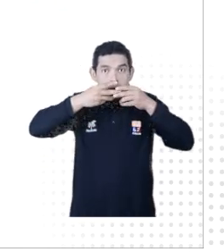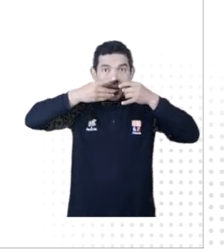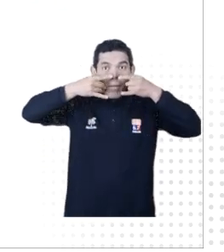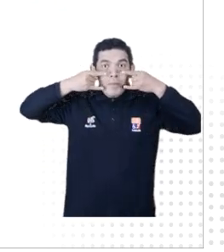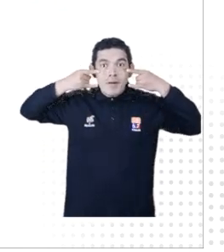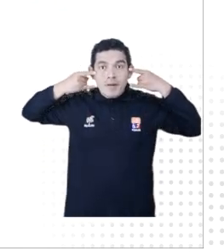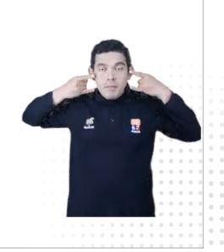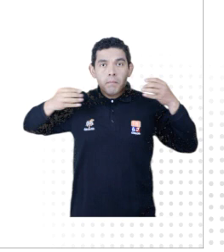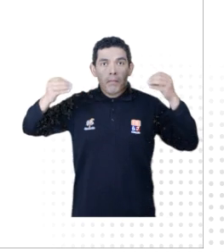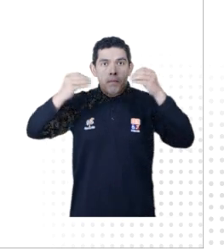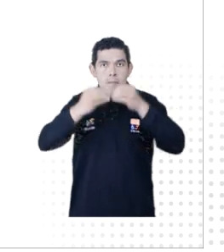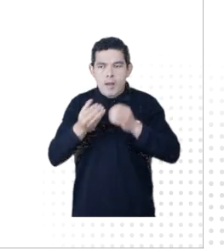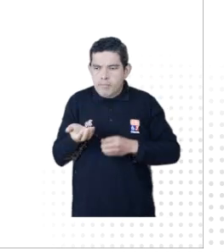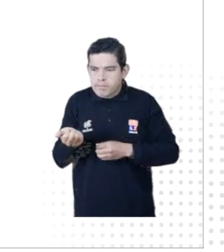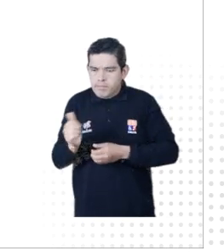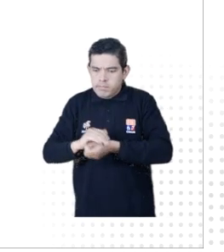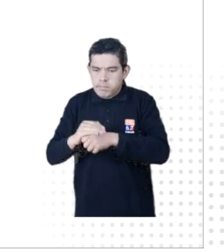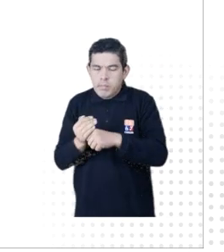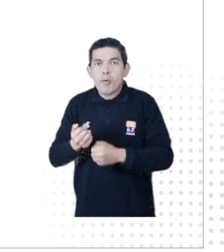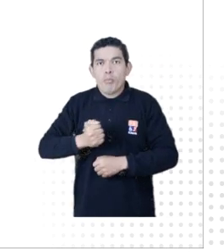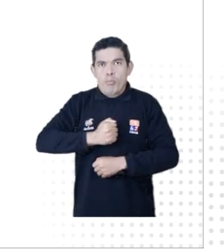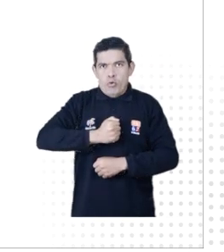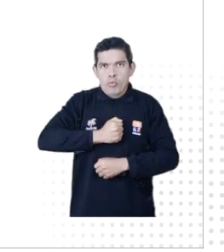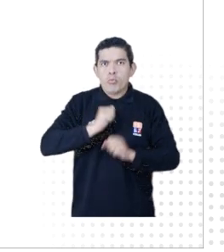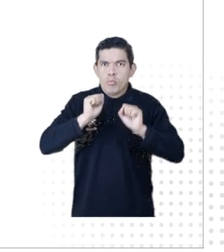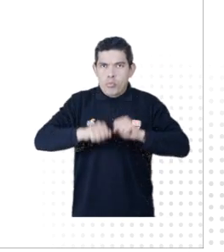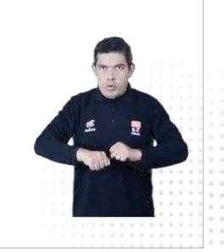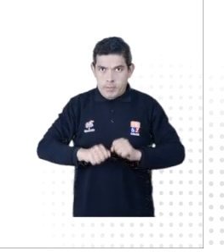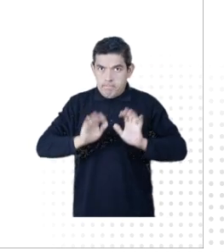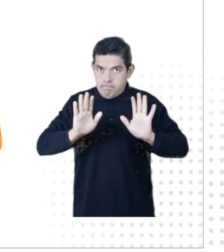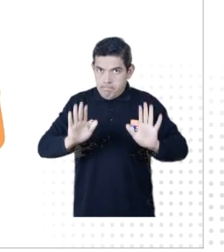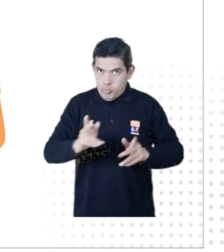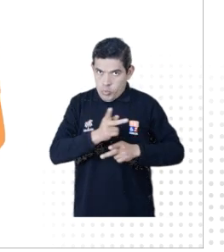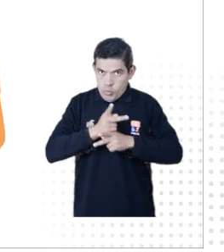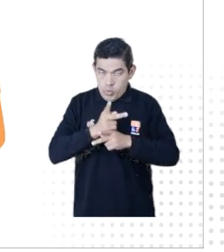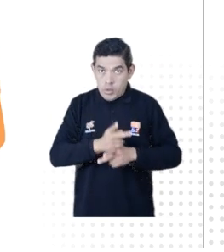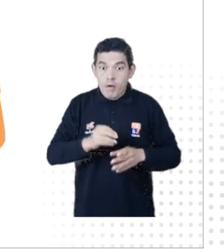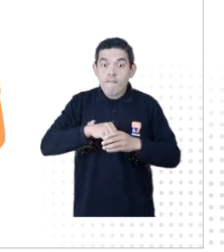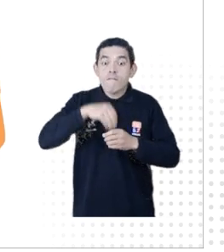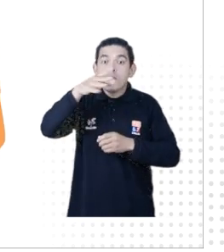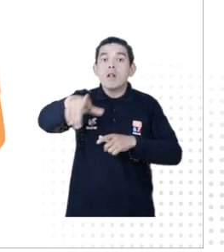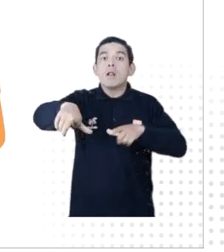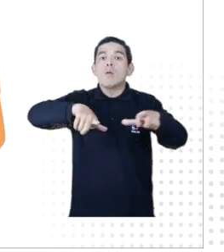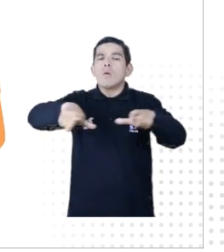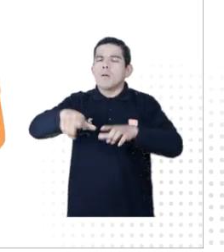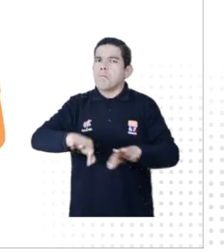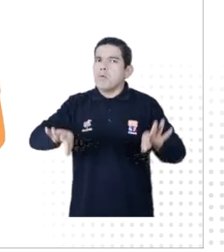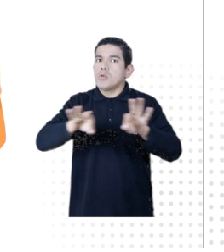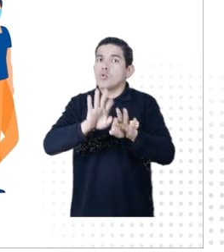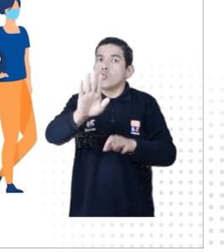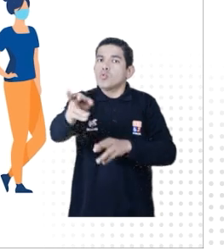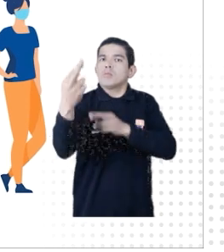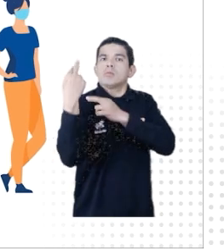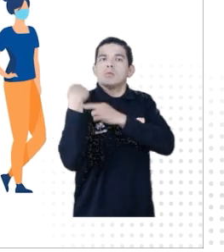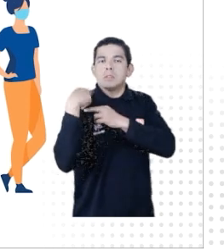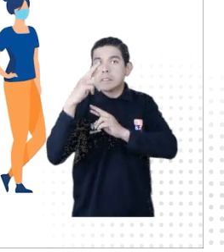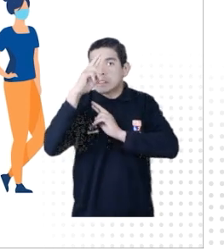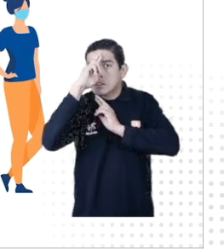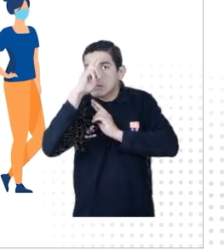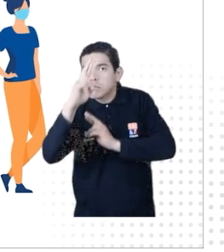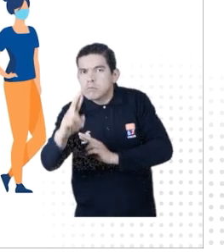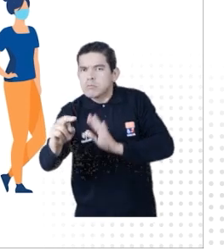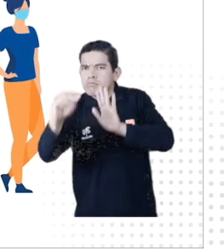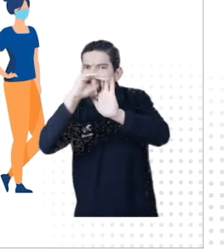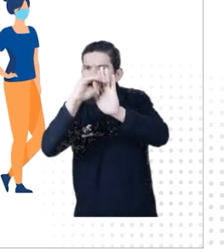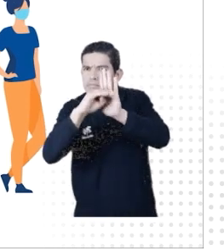o gel antibacterial. Fuera de los recintos electorales, la responsabilidad es tuya. Respeta las disposiciones del